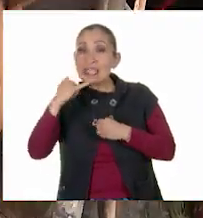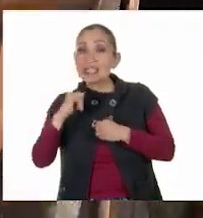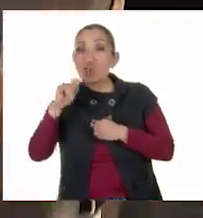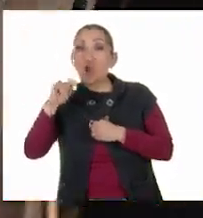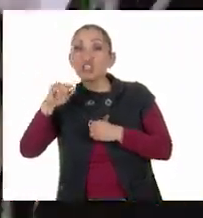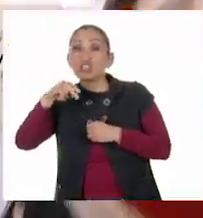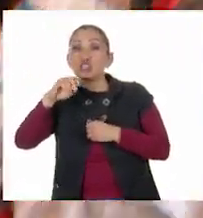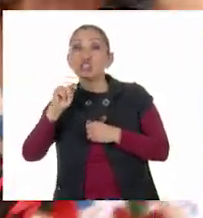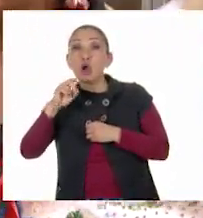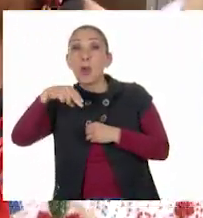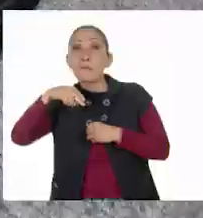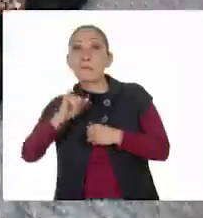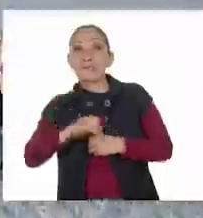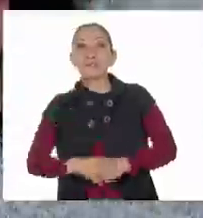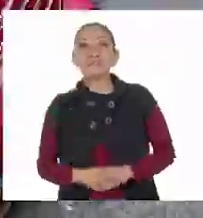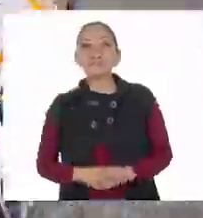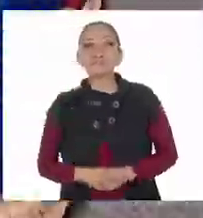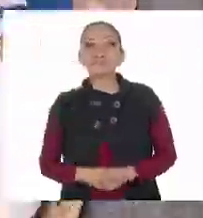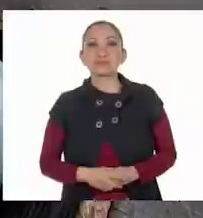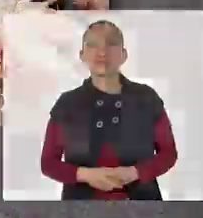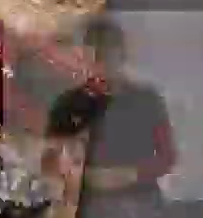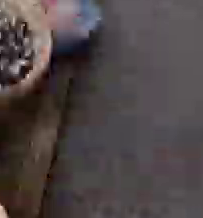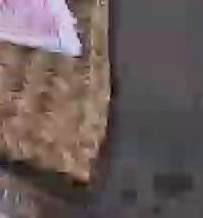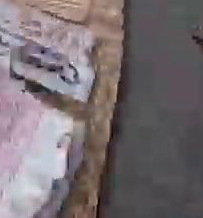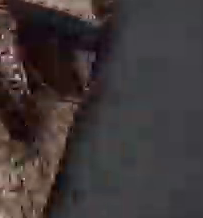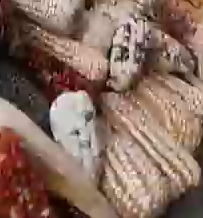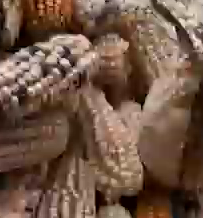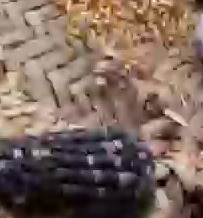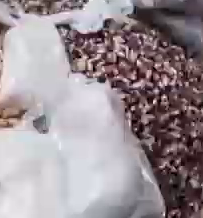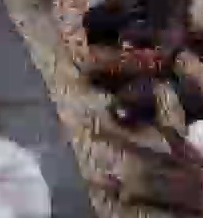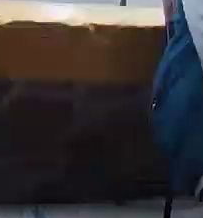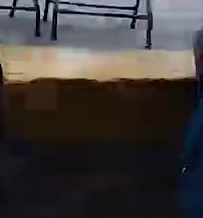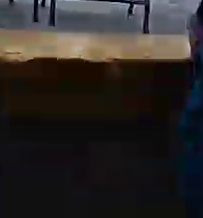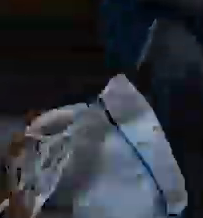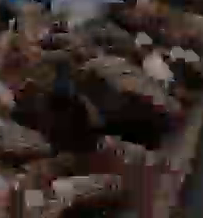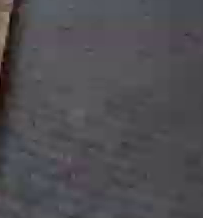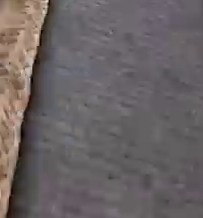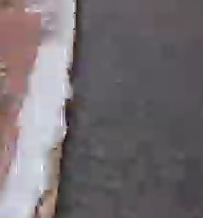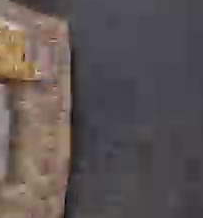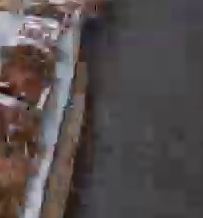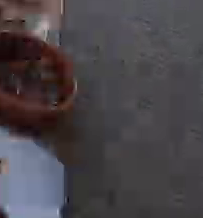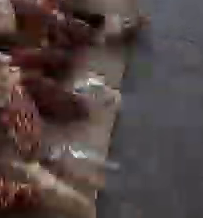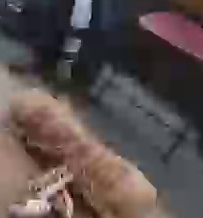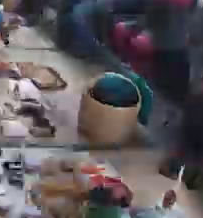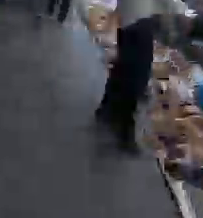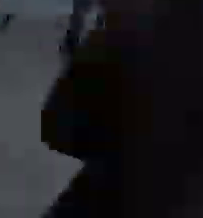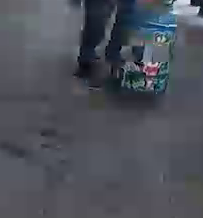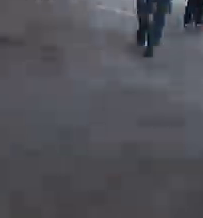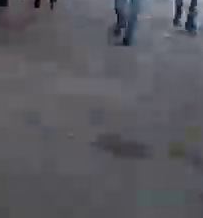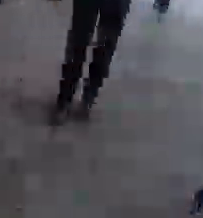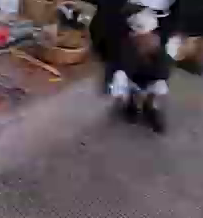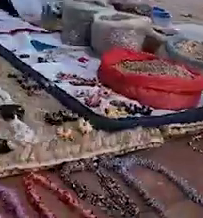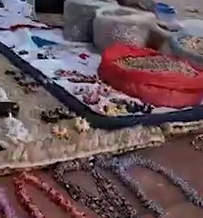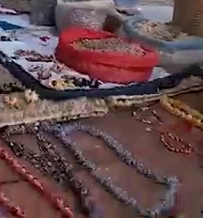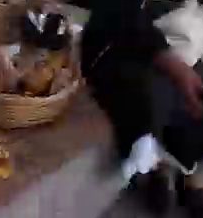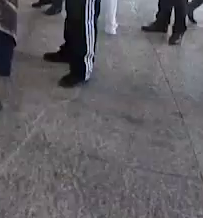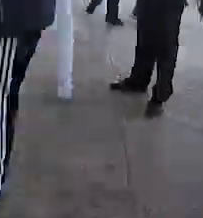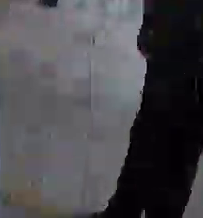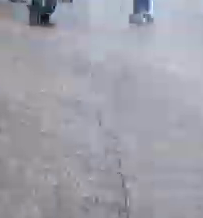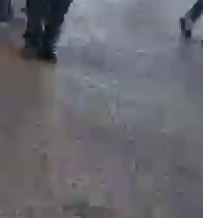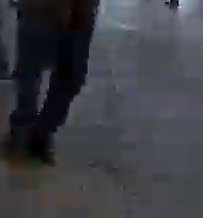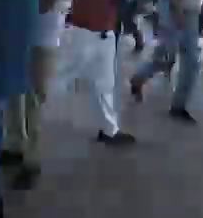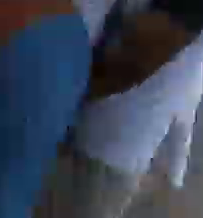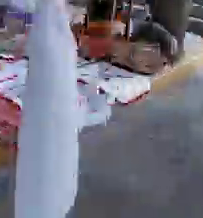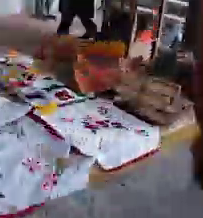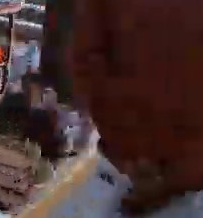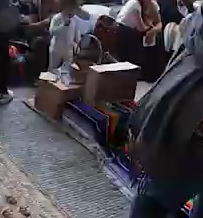Ay, ni cosas, no ni medicinas, pero ahorita Nimokoko Juanam Nikchiwa